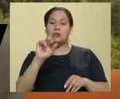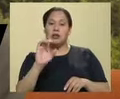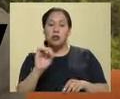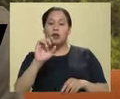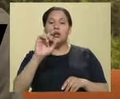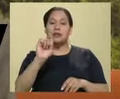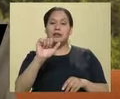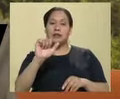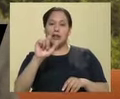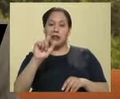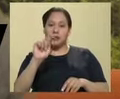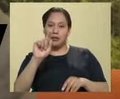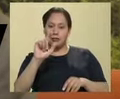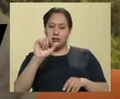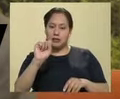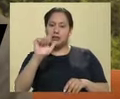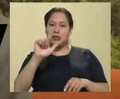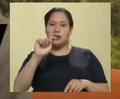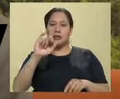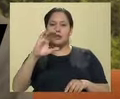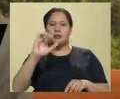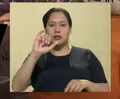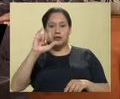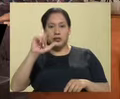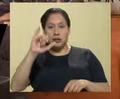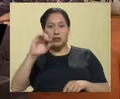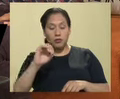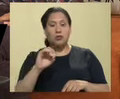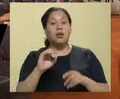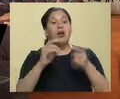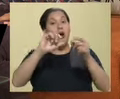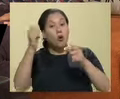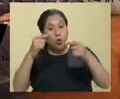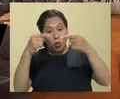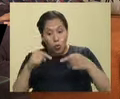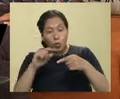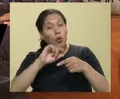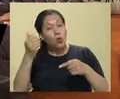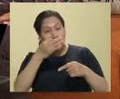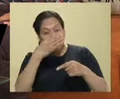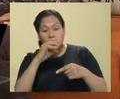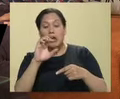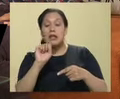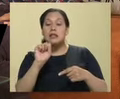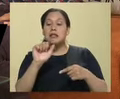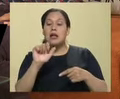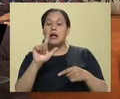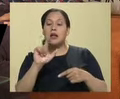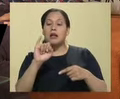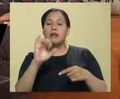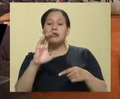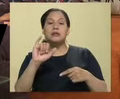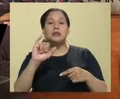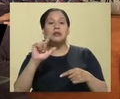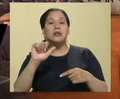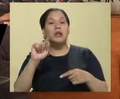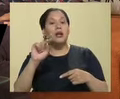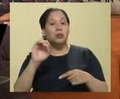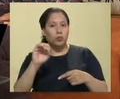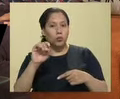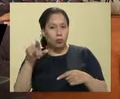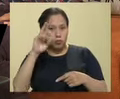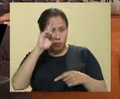ojo, porque hay varios medicamentos que tienen salicilatos. ¿Hay alguna formulación, por ejemplo?